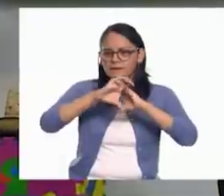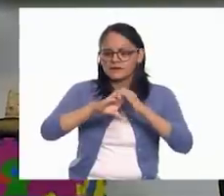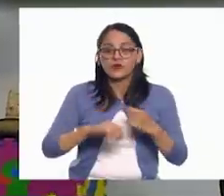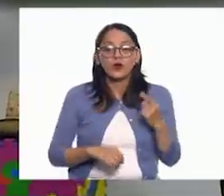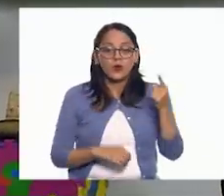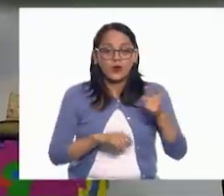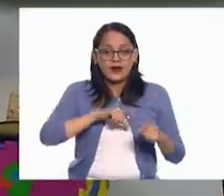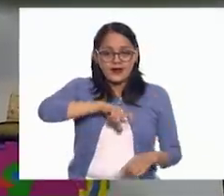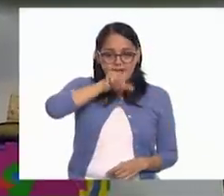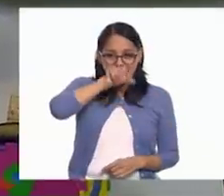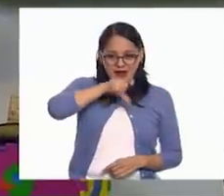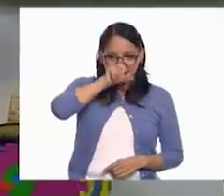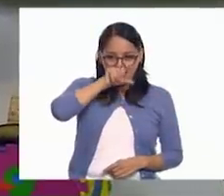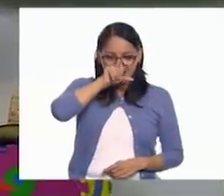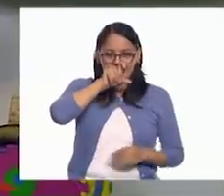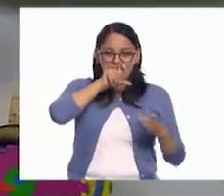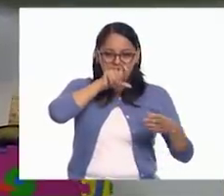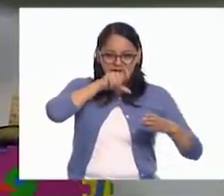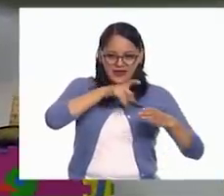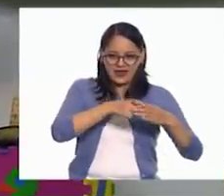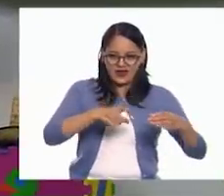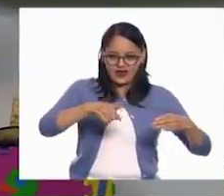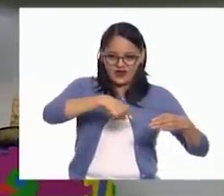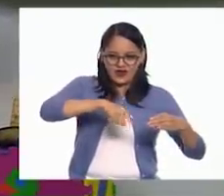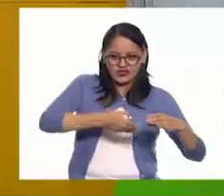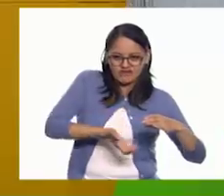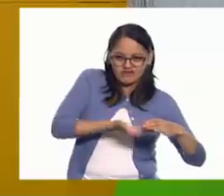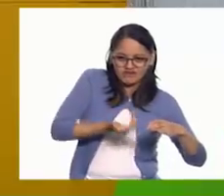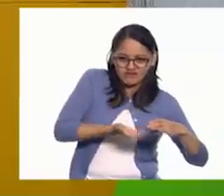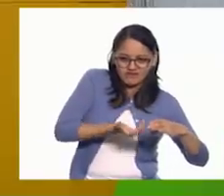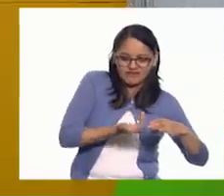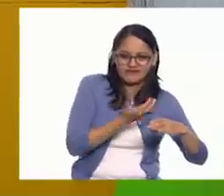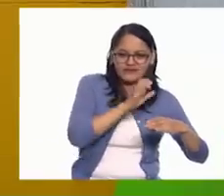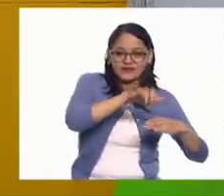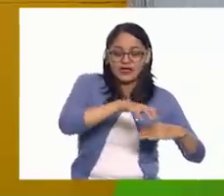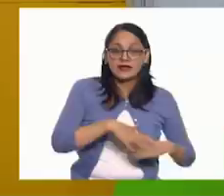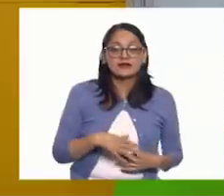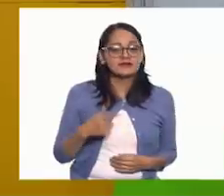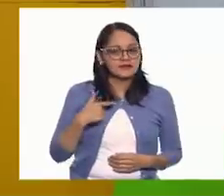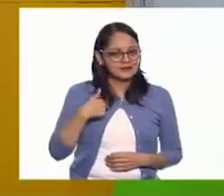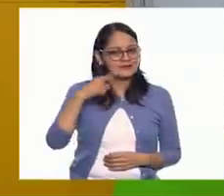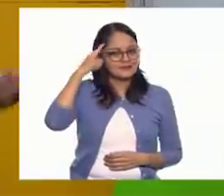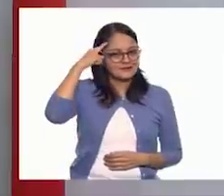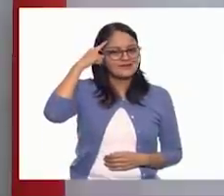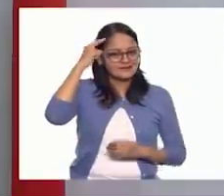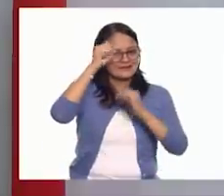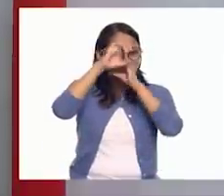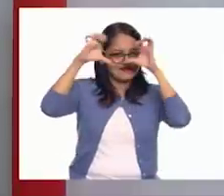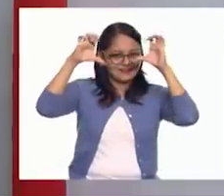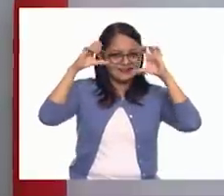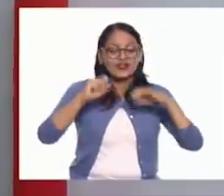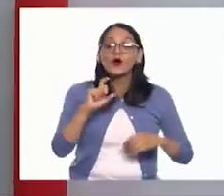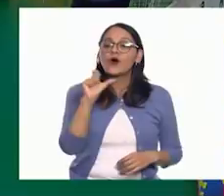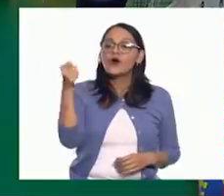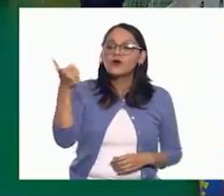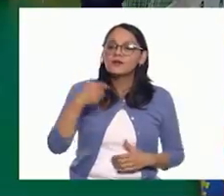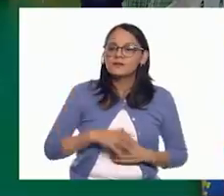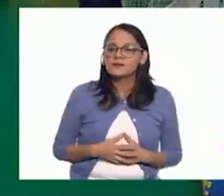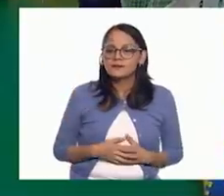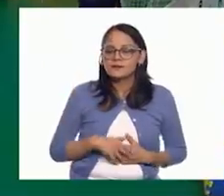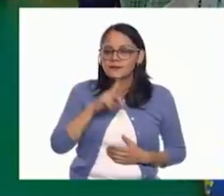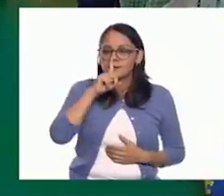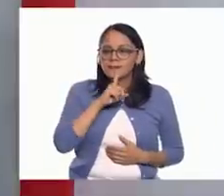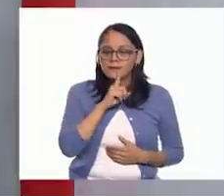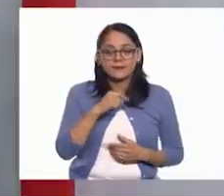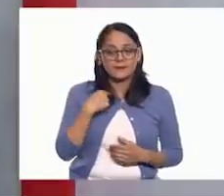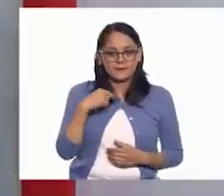un águila cavando un hoyo. ¡Un águila cavando un hoyo! ¿Me la imaginé? Dinos otra mentira, por favor. Ah, pues